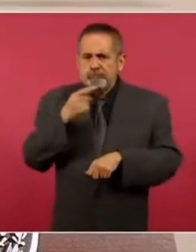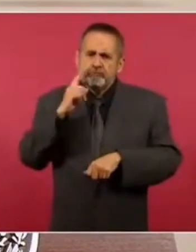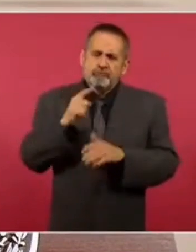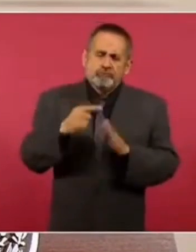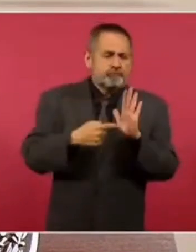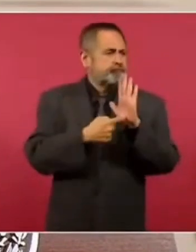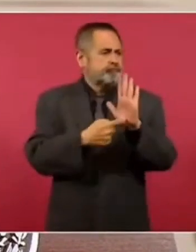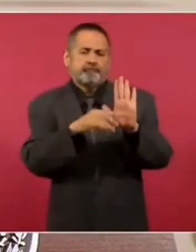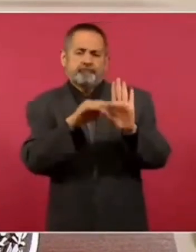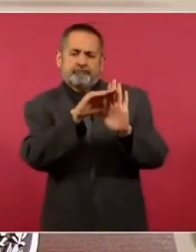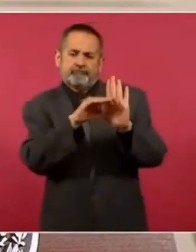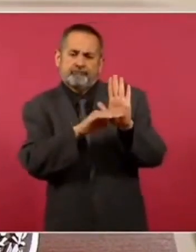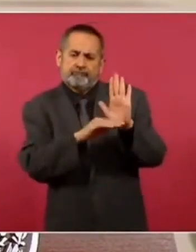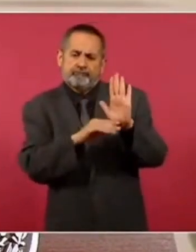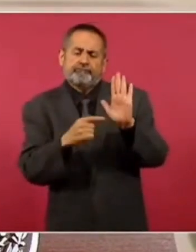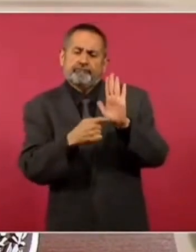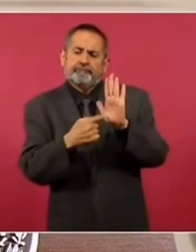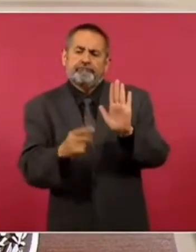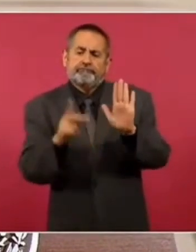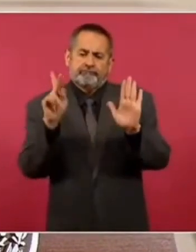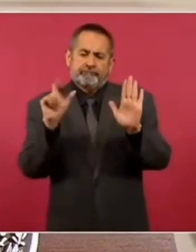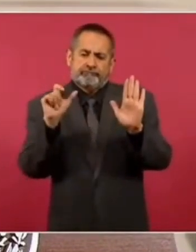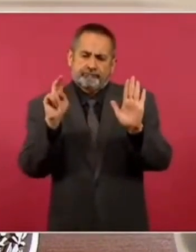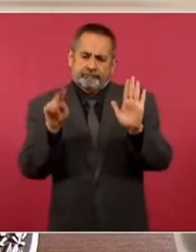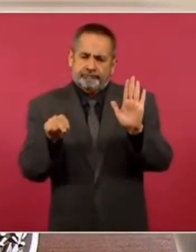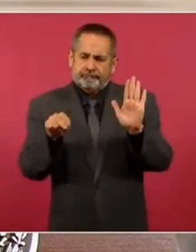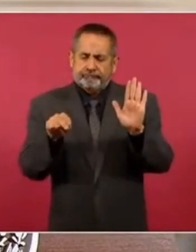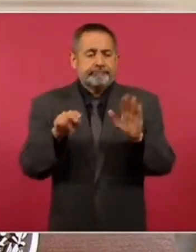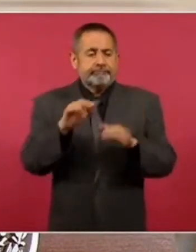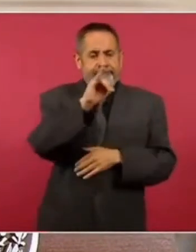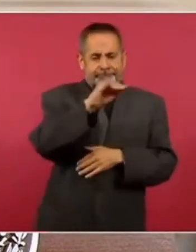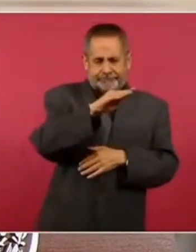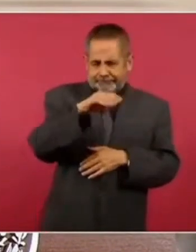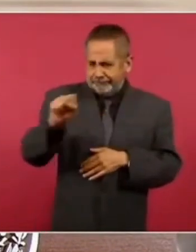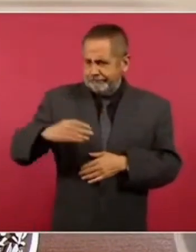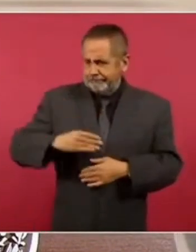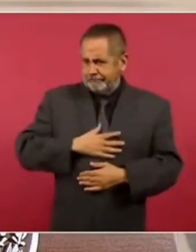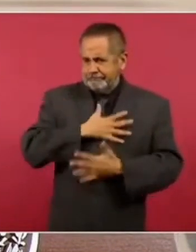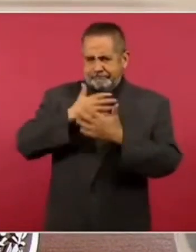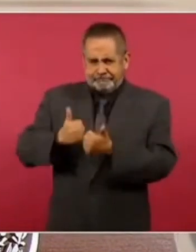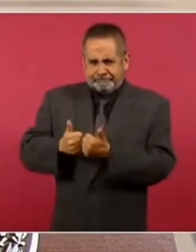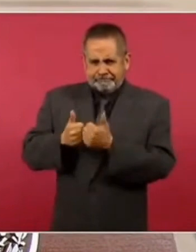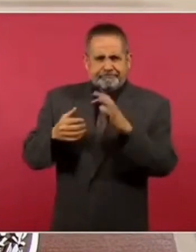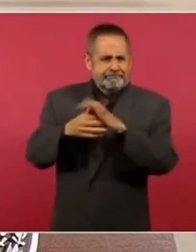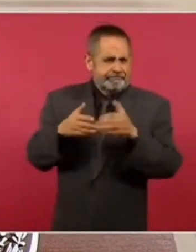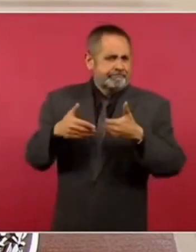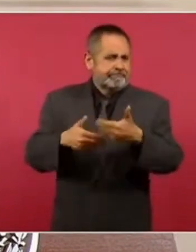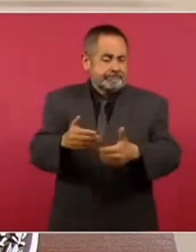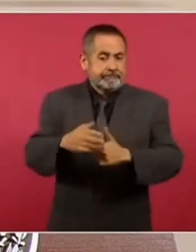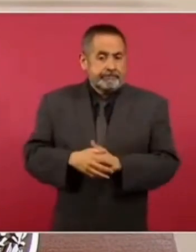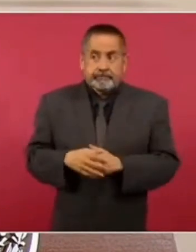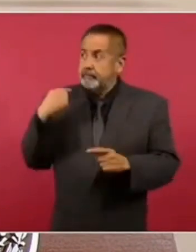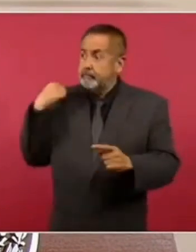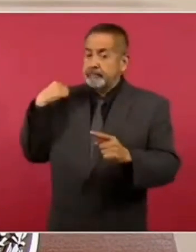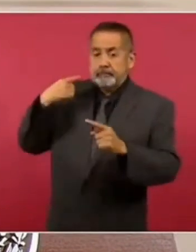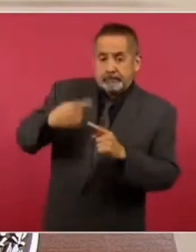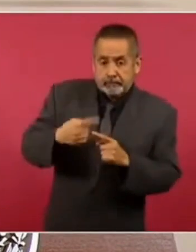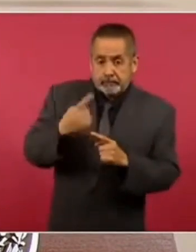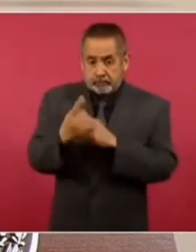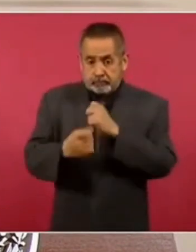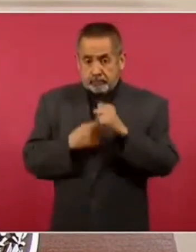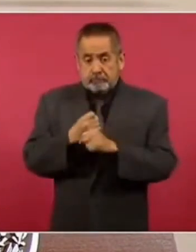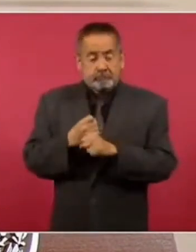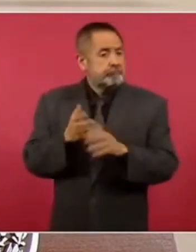presentó el plan de salud de IMSS-Bienestar y afortunadamente un año después, 24 estados están